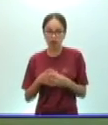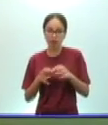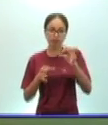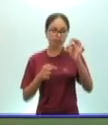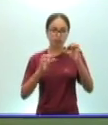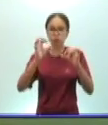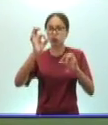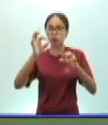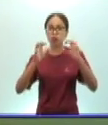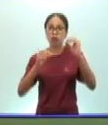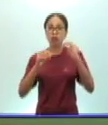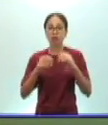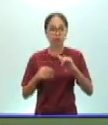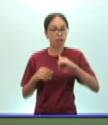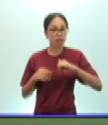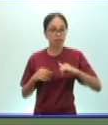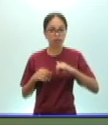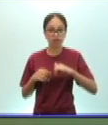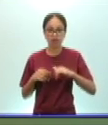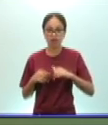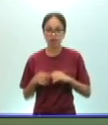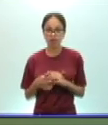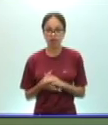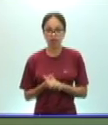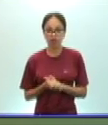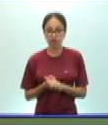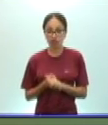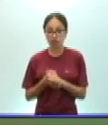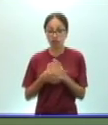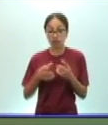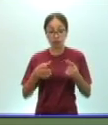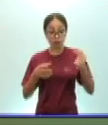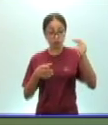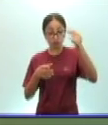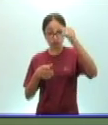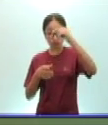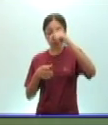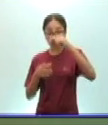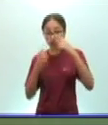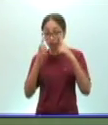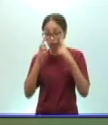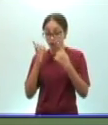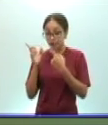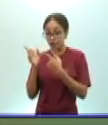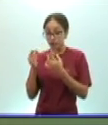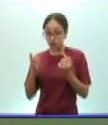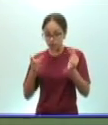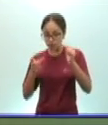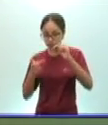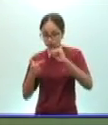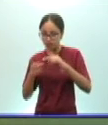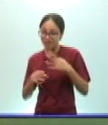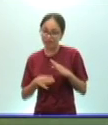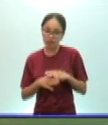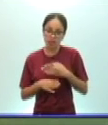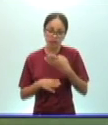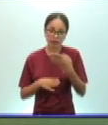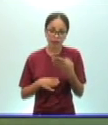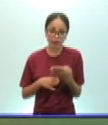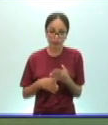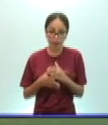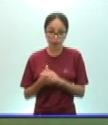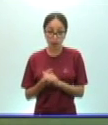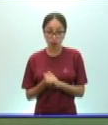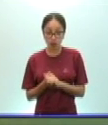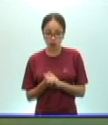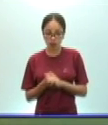que facilitan el proceso de tratamiento siguiente. Después, por la acción de la